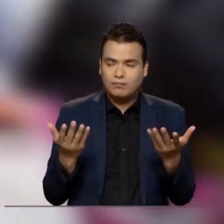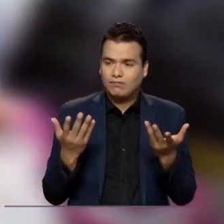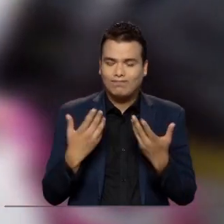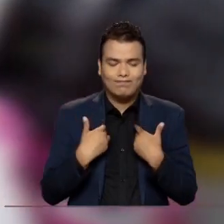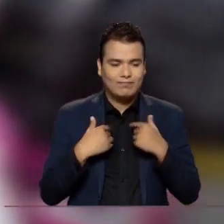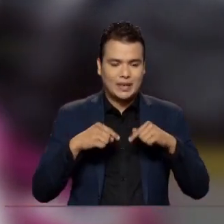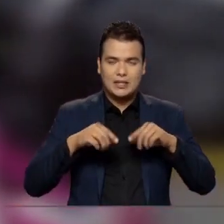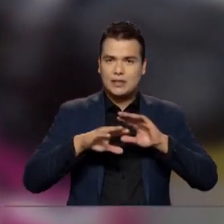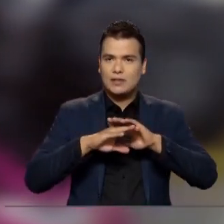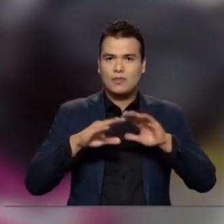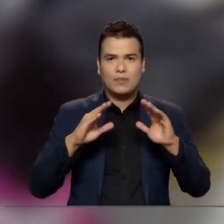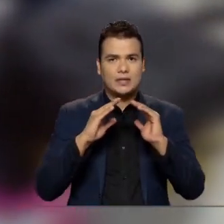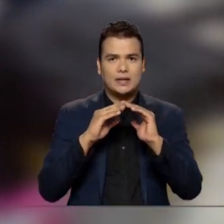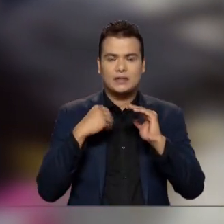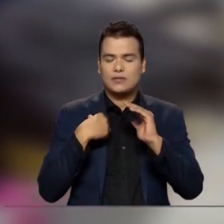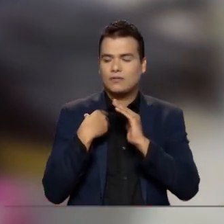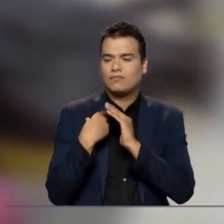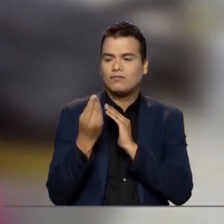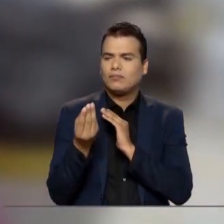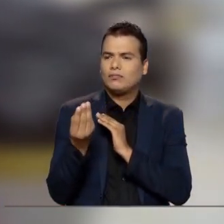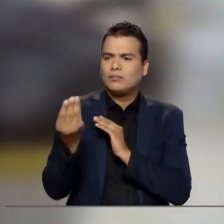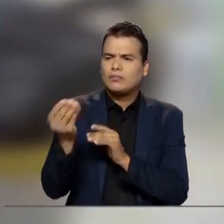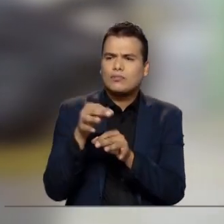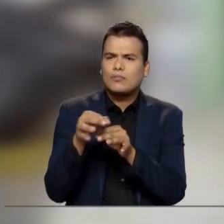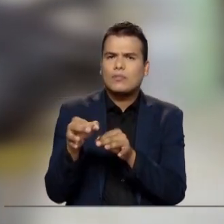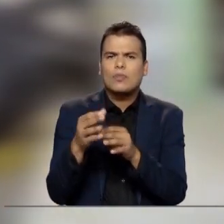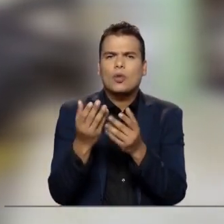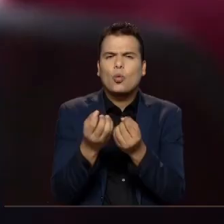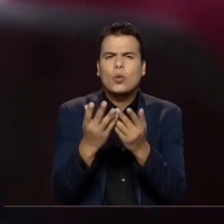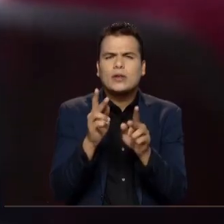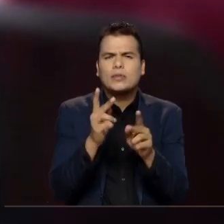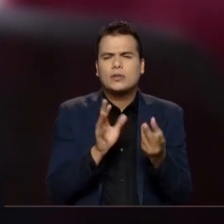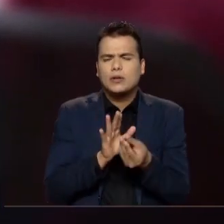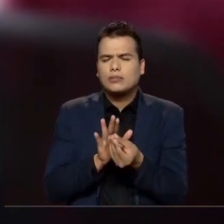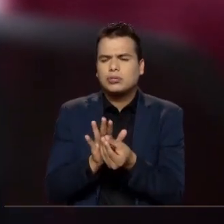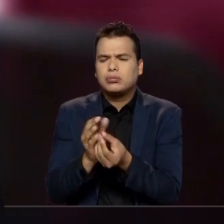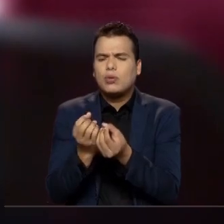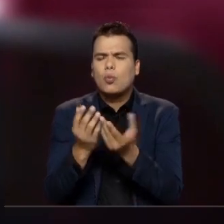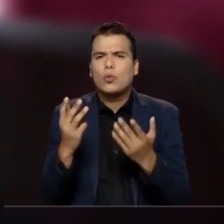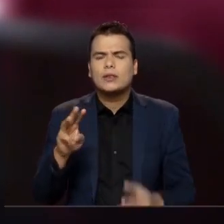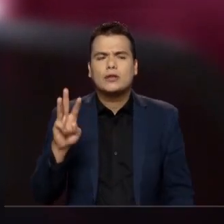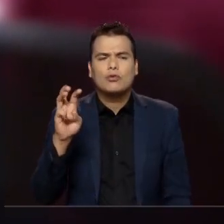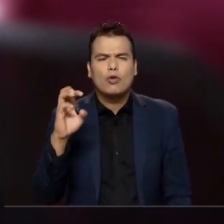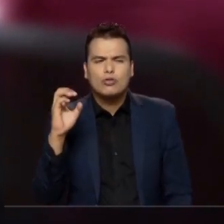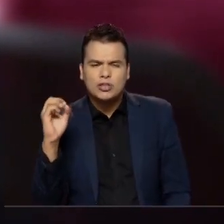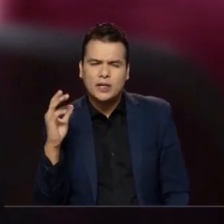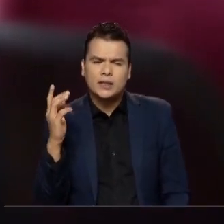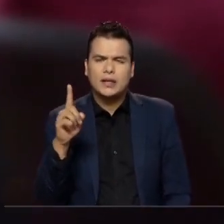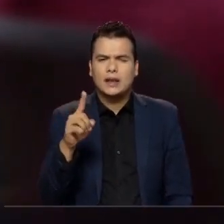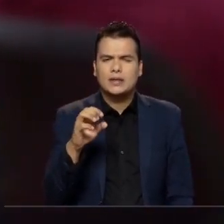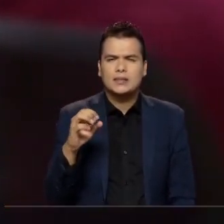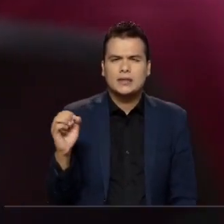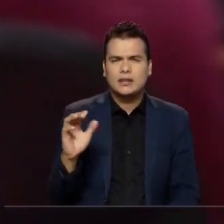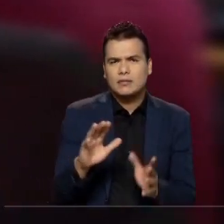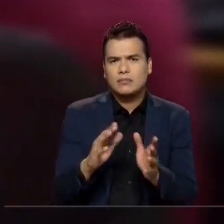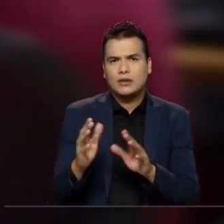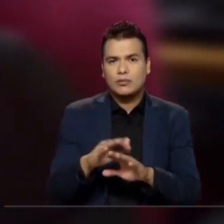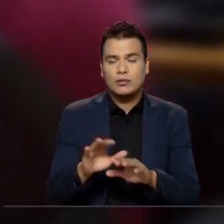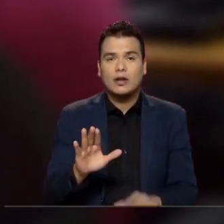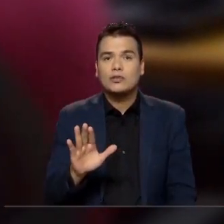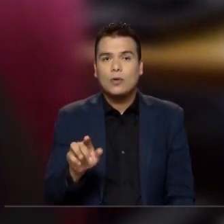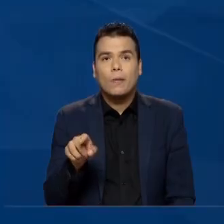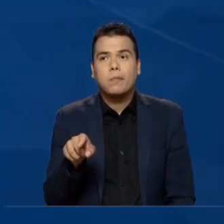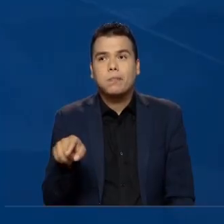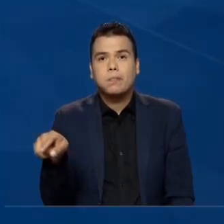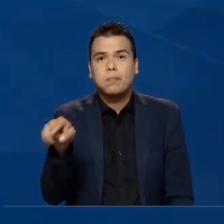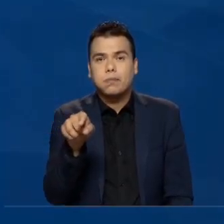desplazamiento masivo a la cabecera municipal. Ya tenemos cerca de 80, 100 personas desplazadas y hay un confinamiento atroz en una de las escuelas de la región